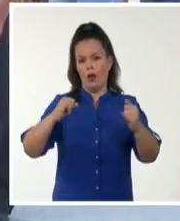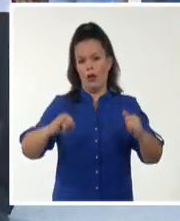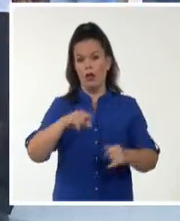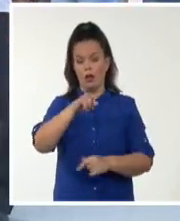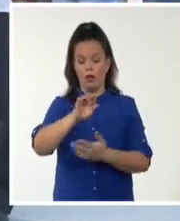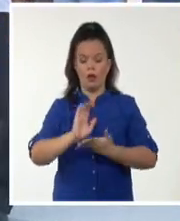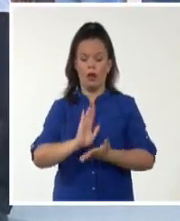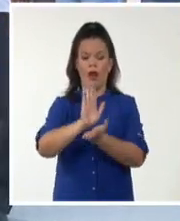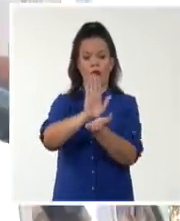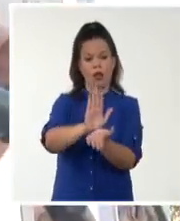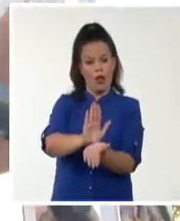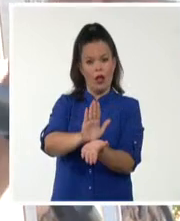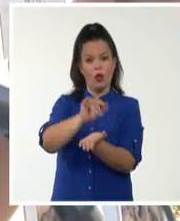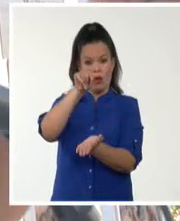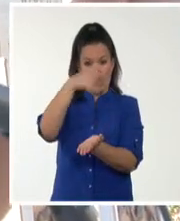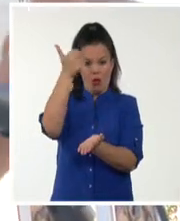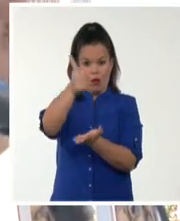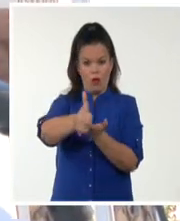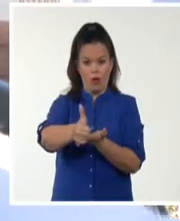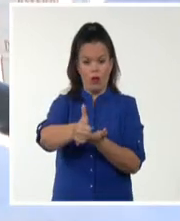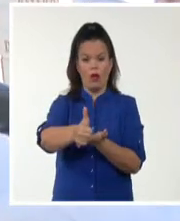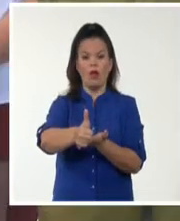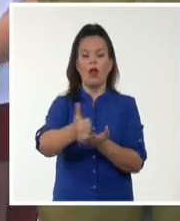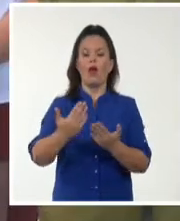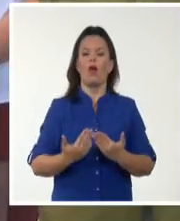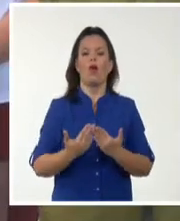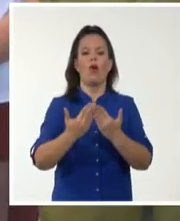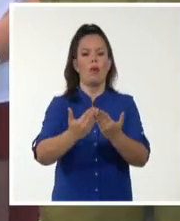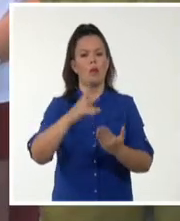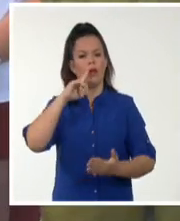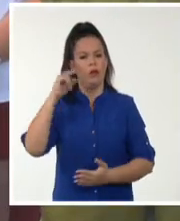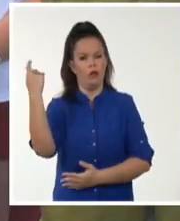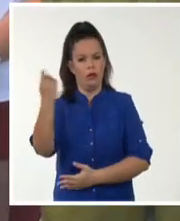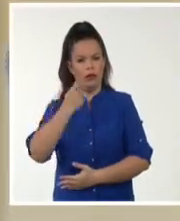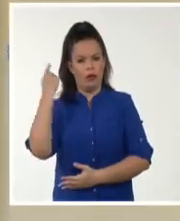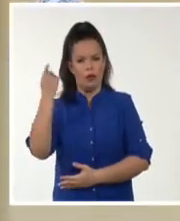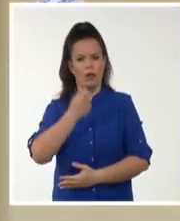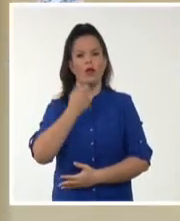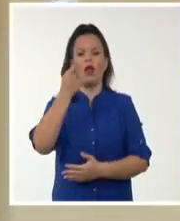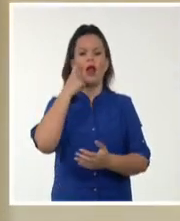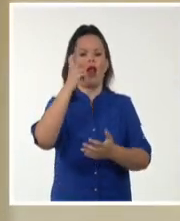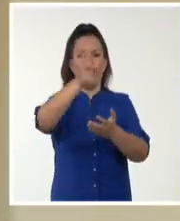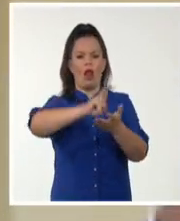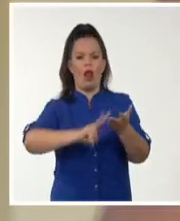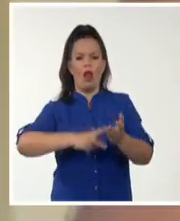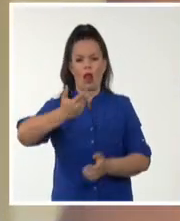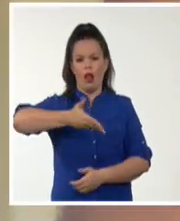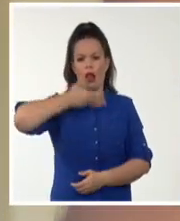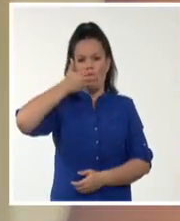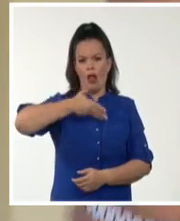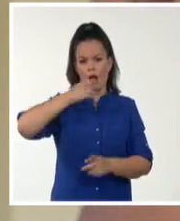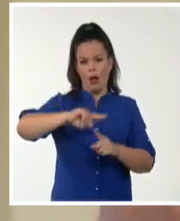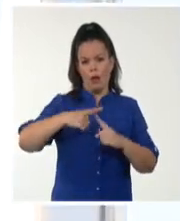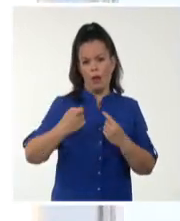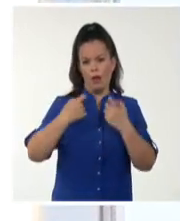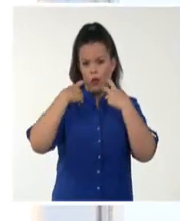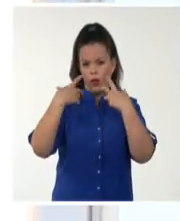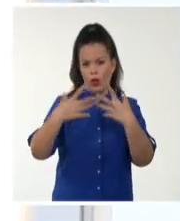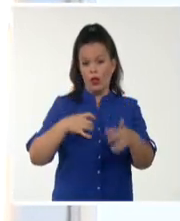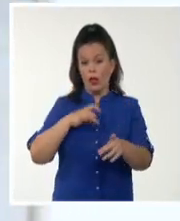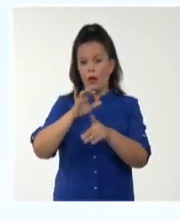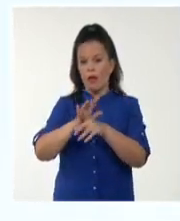en la ciudad Monumento Nacional, en homenaje al insigne patriota, se reconocieron los valores humanos y de lucha del iniciador de la Guerra de los 10 años y